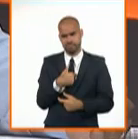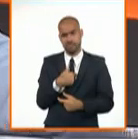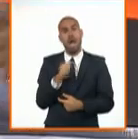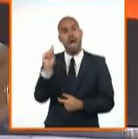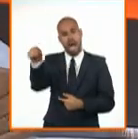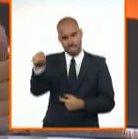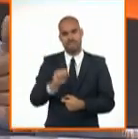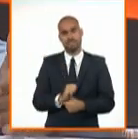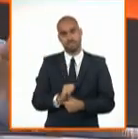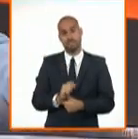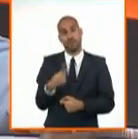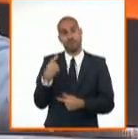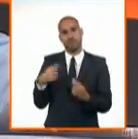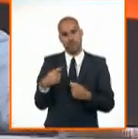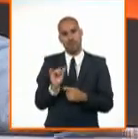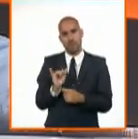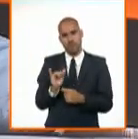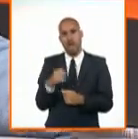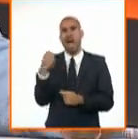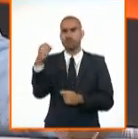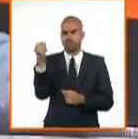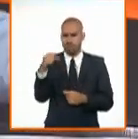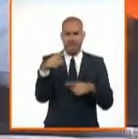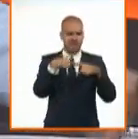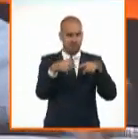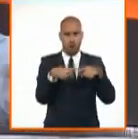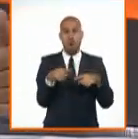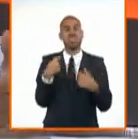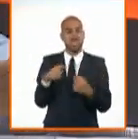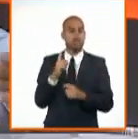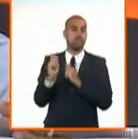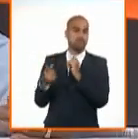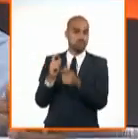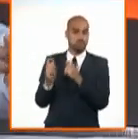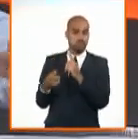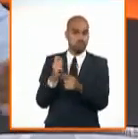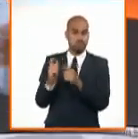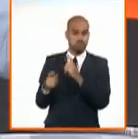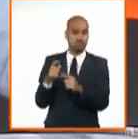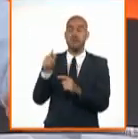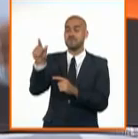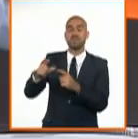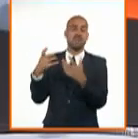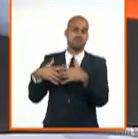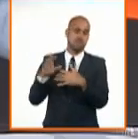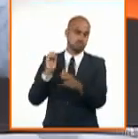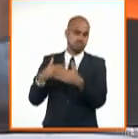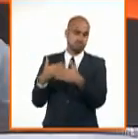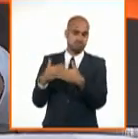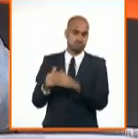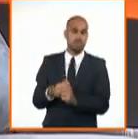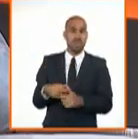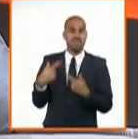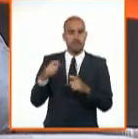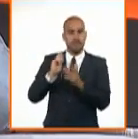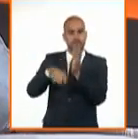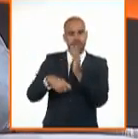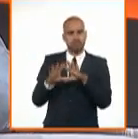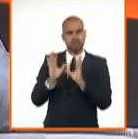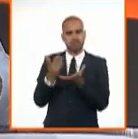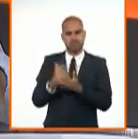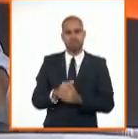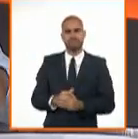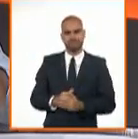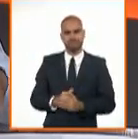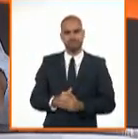sistemas de control automáticos también se requiere la oportunidad de financiamiento y una contratación en tiempo de fabricación en esos